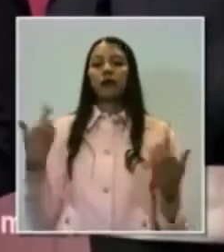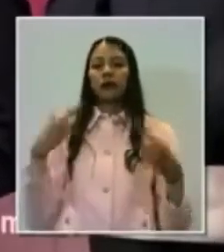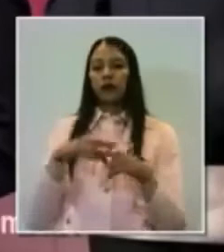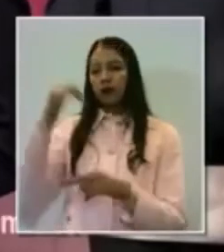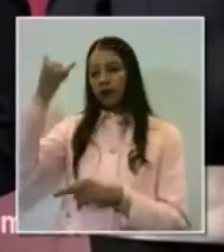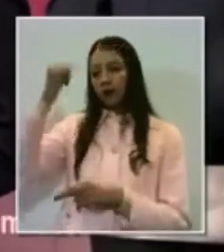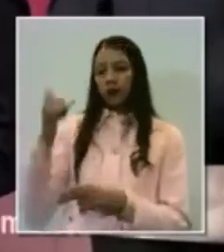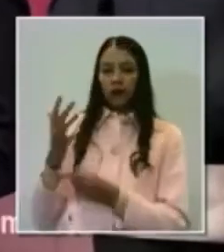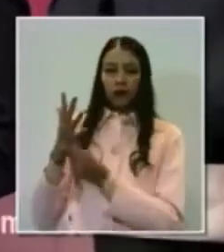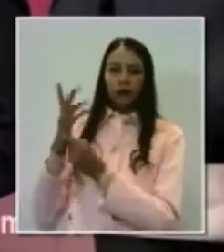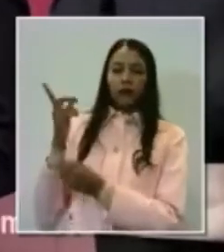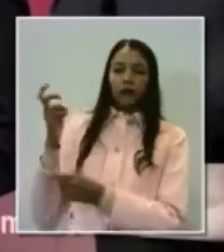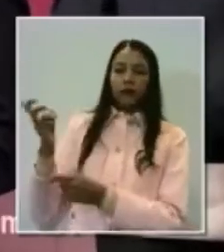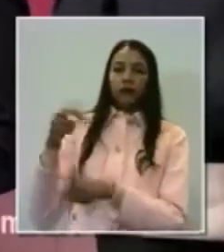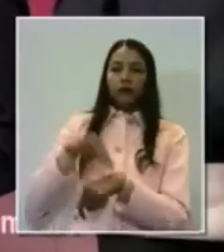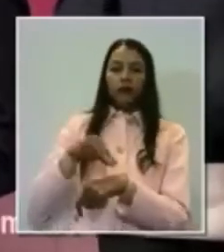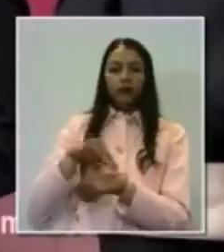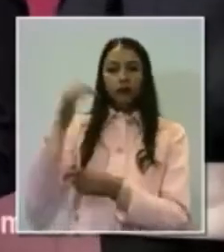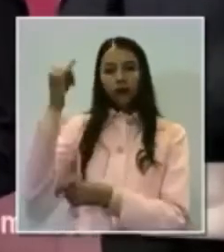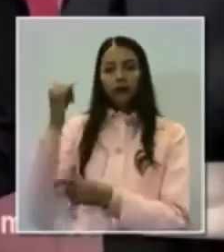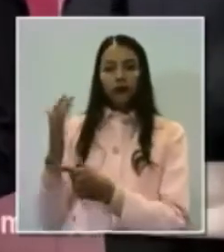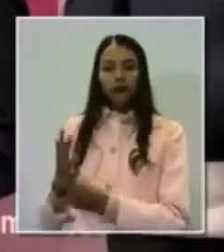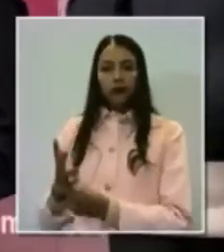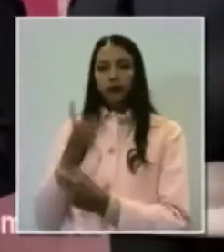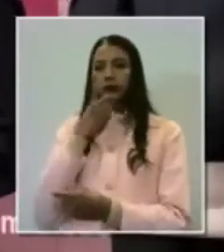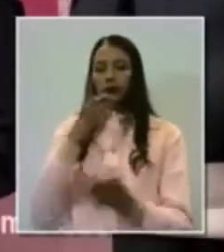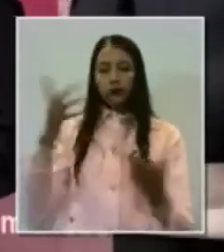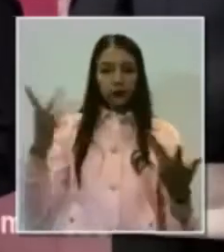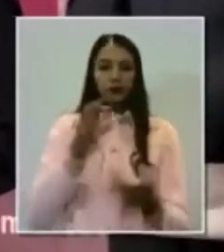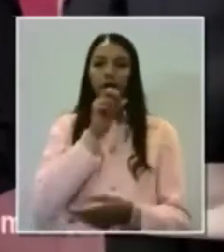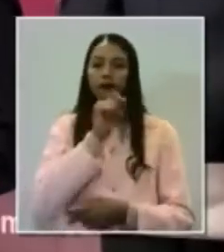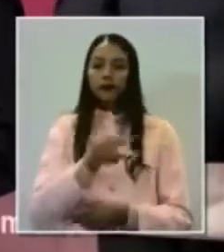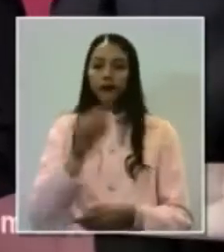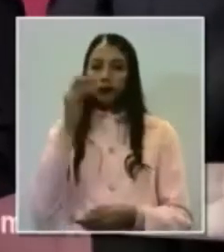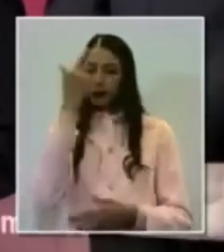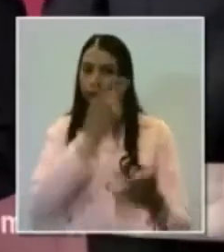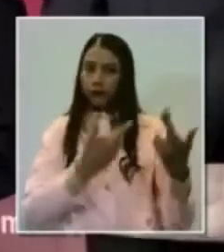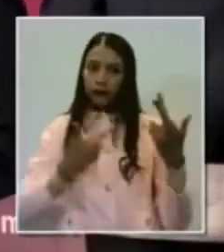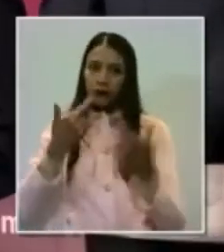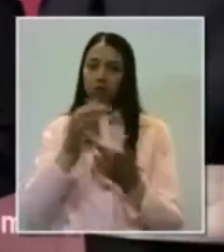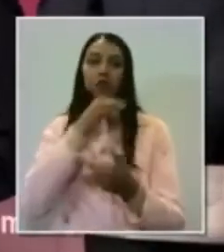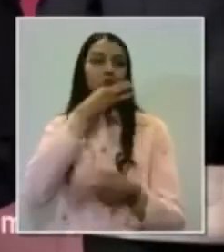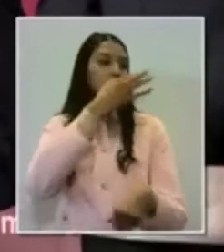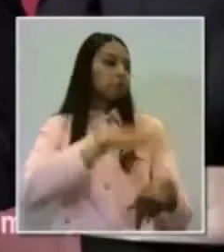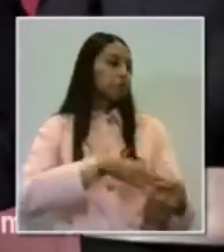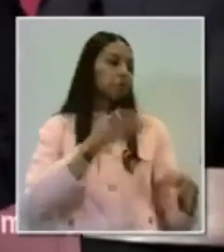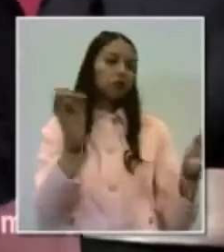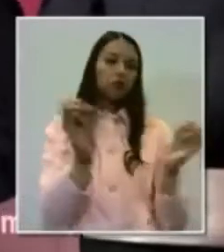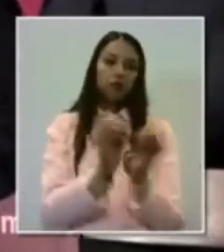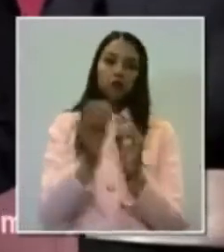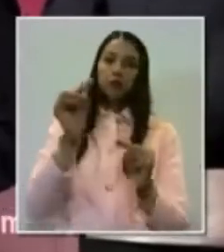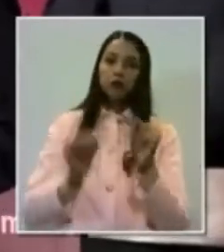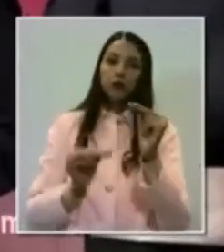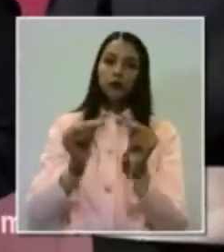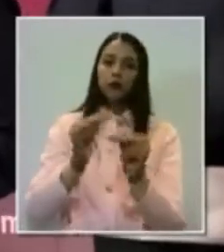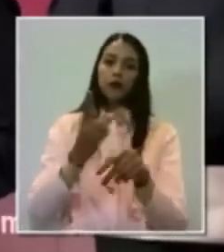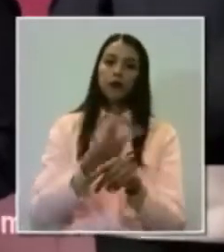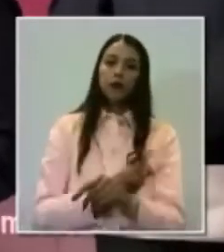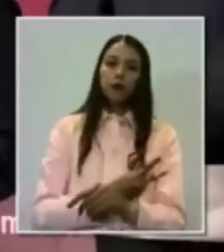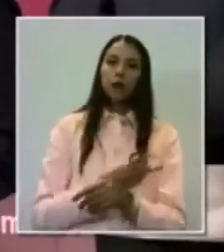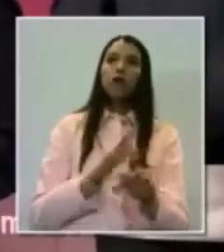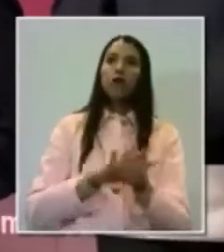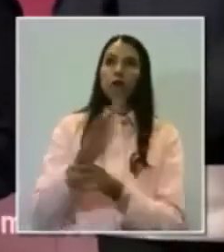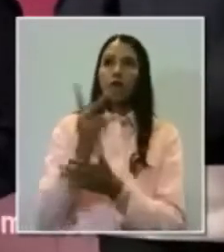Yaraví, de la doctora Yaraví, se llevaron a cabo también la revisión de la vacancia que no fue reportada, que los niveles pasaron, que